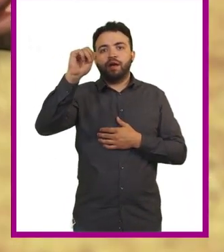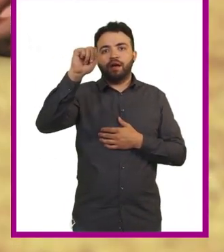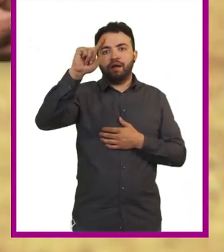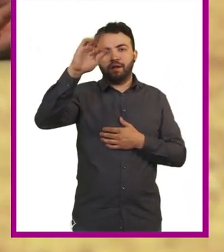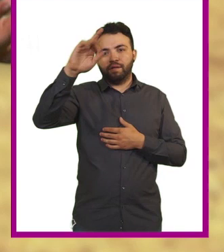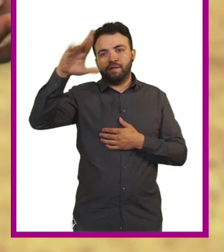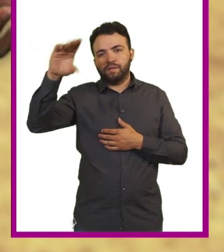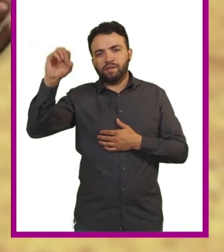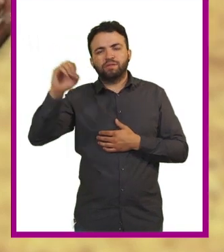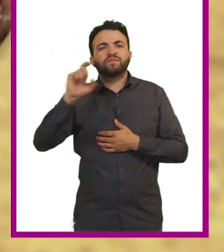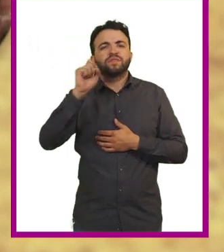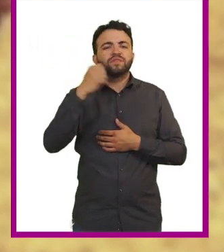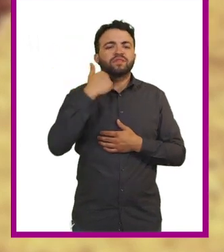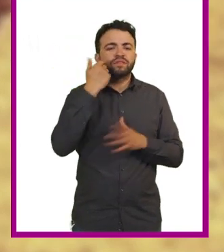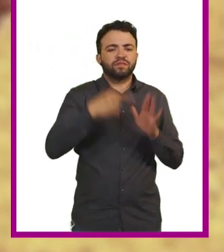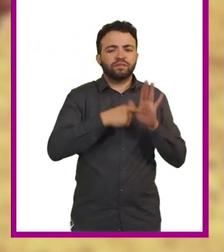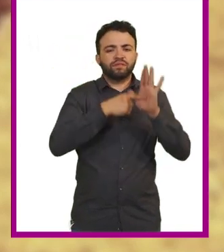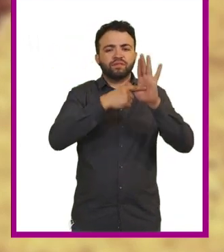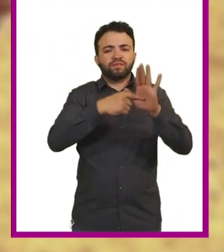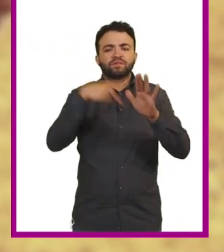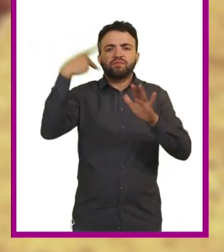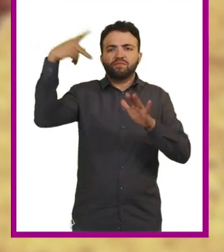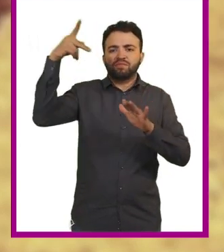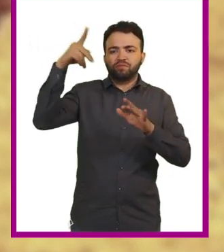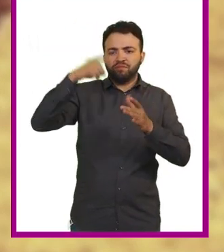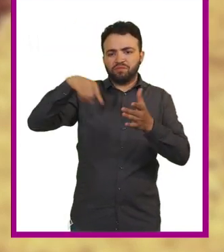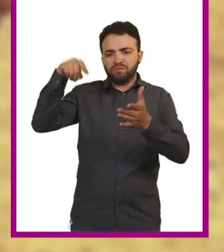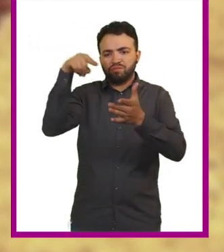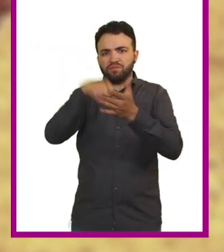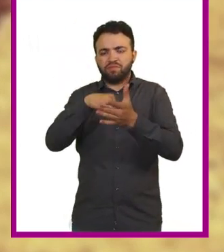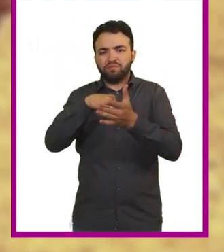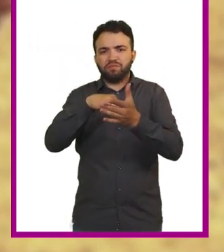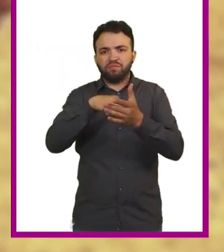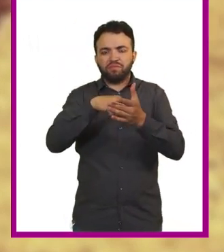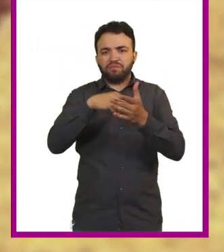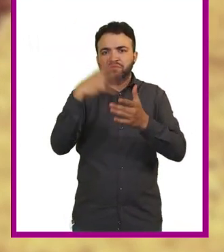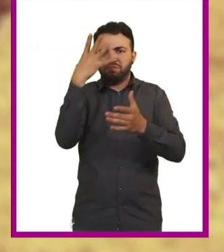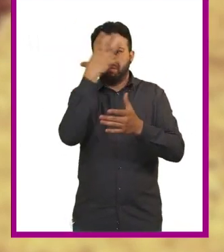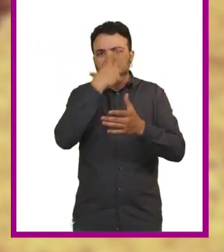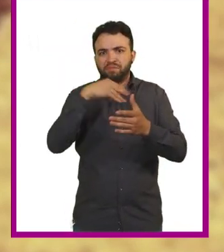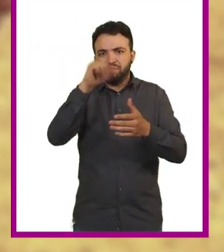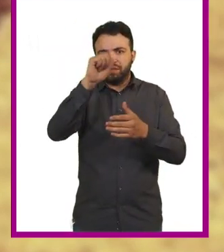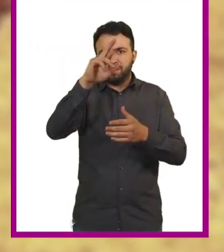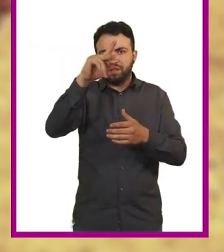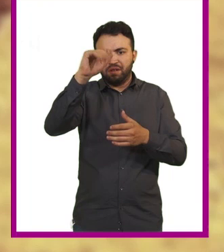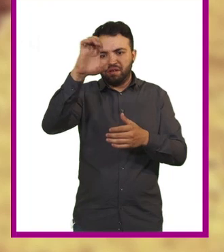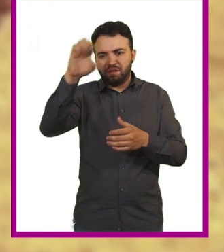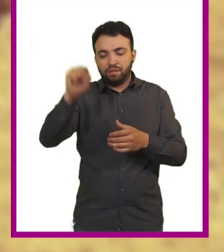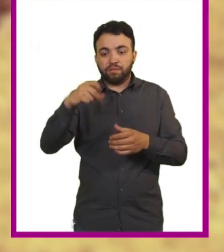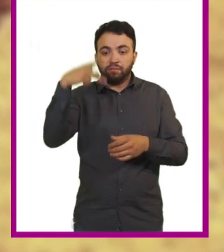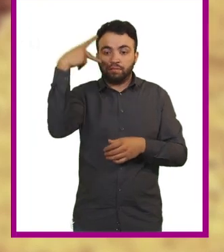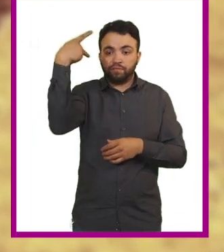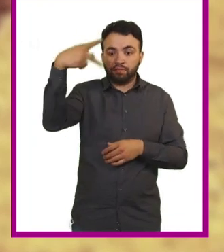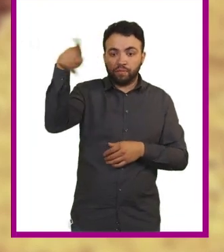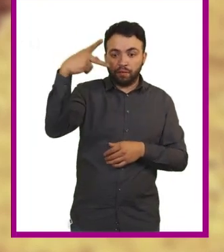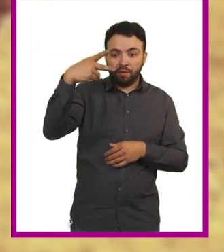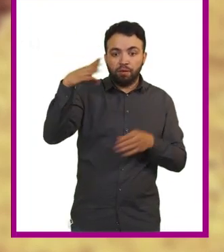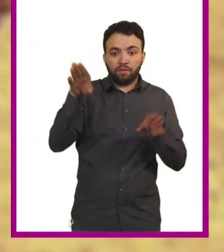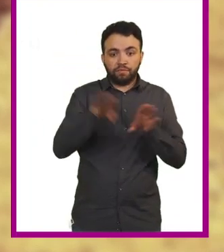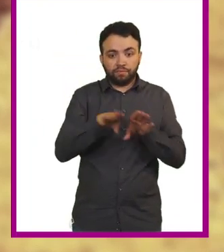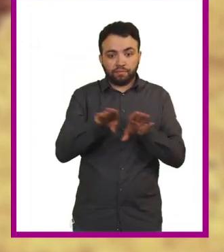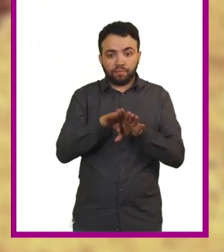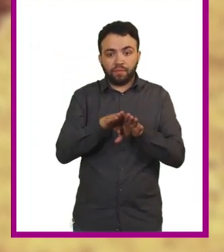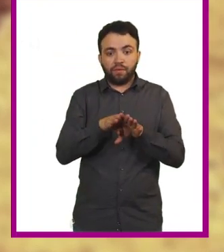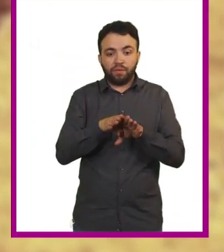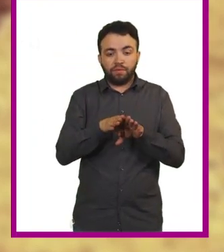artes rupestres de la Sierra de San Francisco y el Palacio de Bellas Artes? Además de que ambos son ejemplos de nuestro patrimonio histórico y